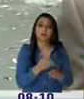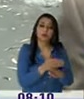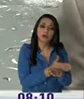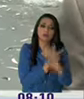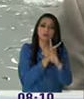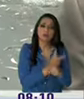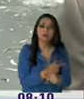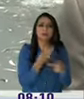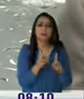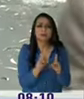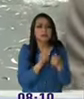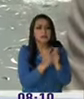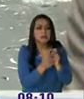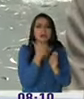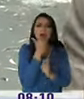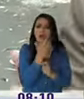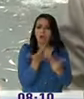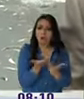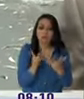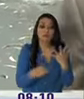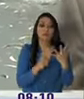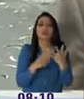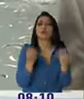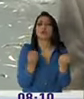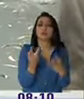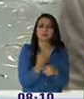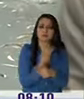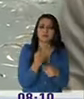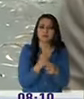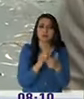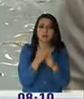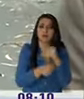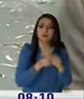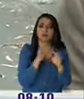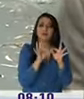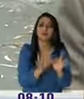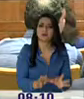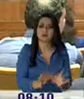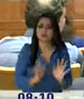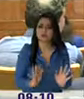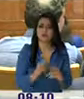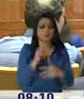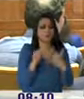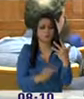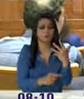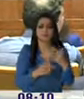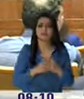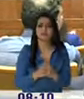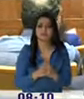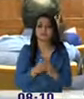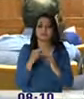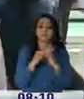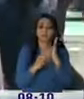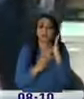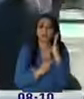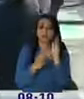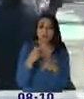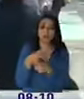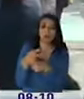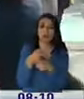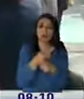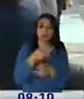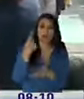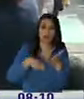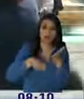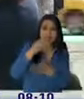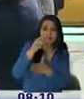como correctivo, saber cuántas veces al año hacen mantenimientos preventivos. La ordenanza que se analiza en el Pleno del Consejo Metropolitano